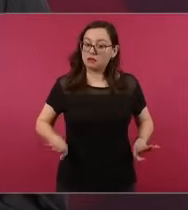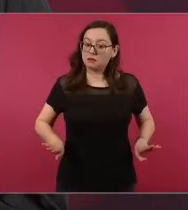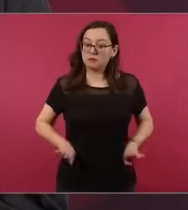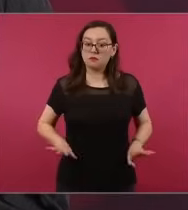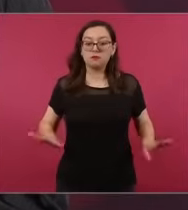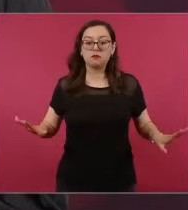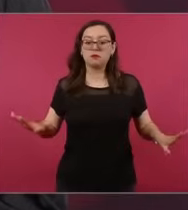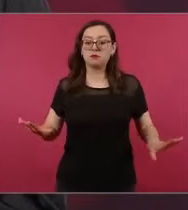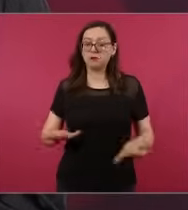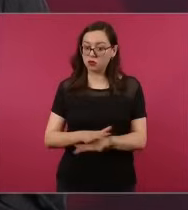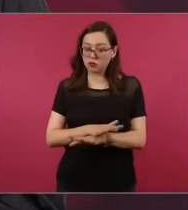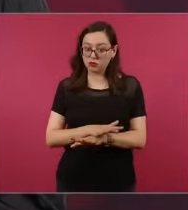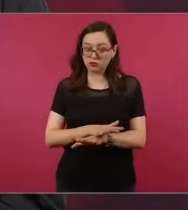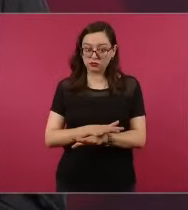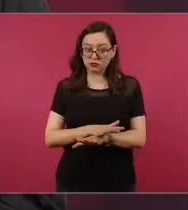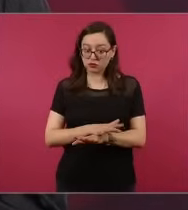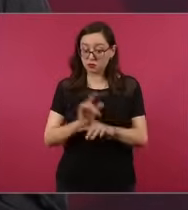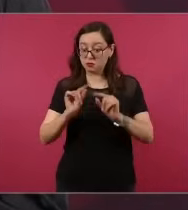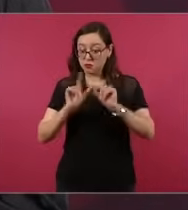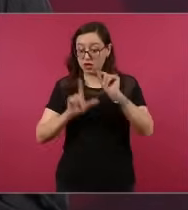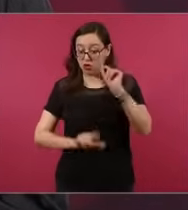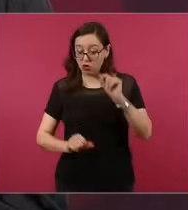necesita la oposición,